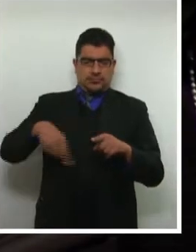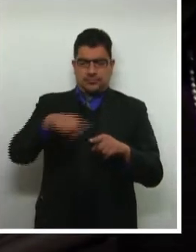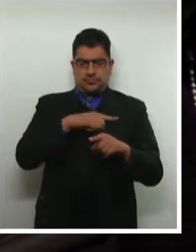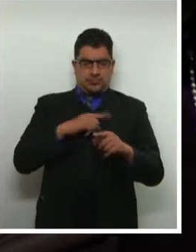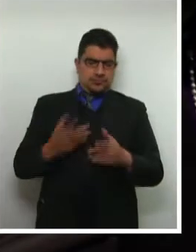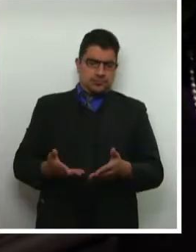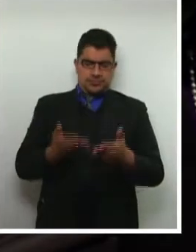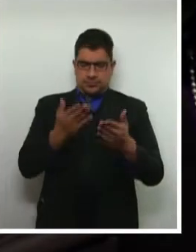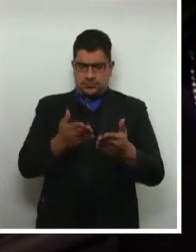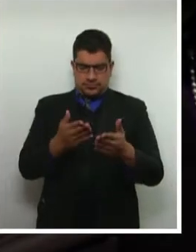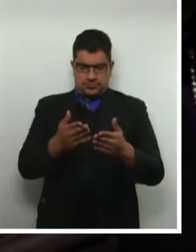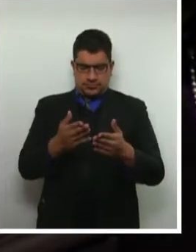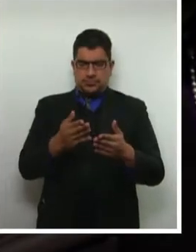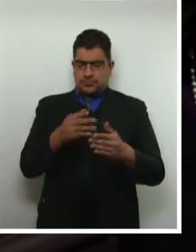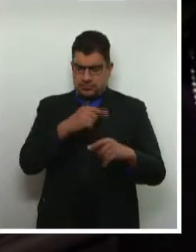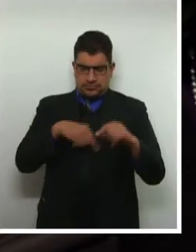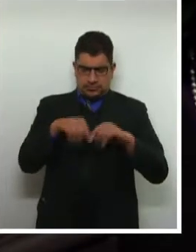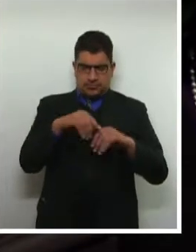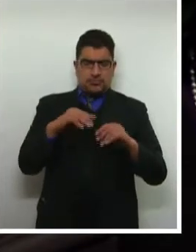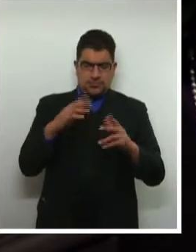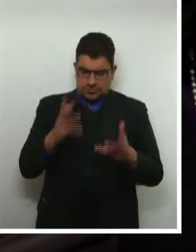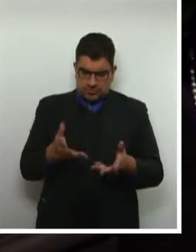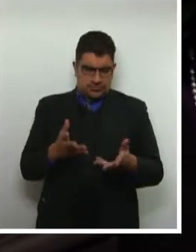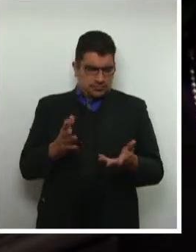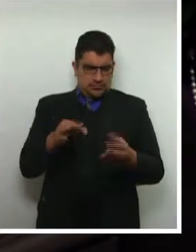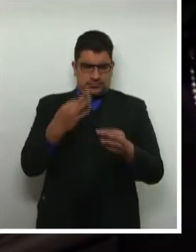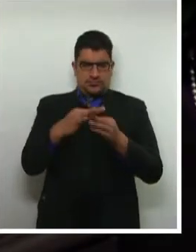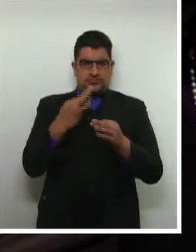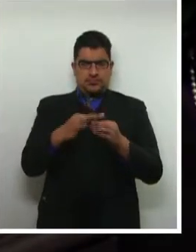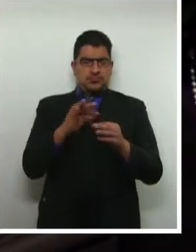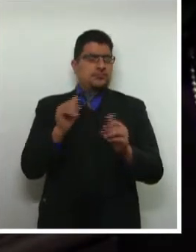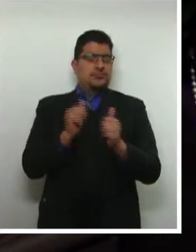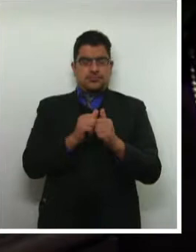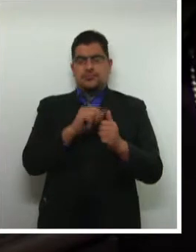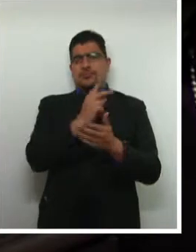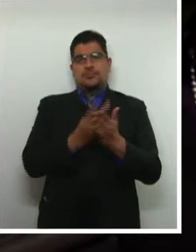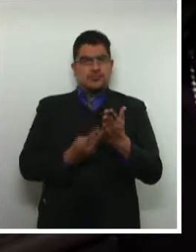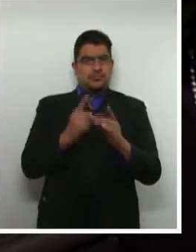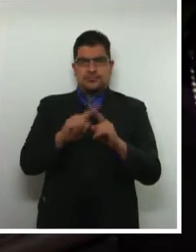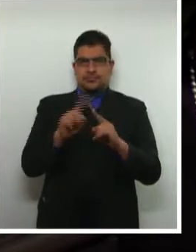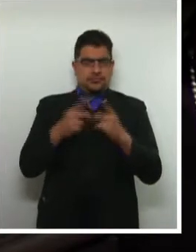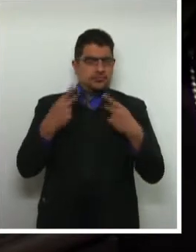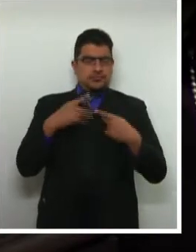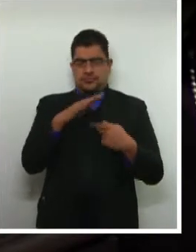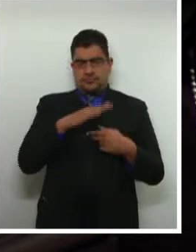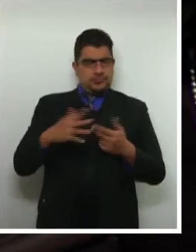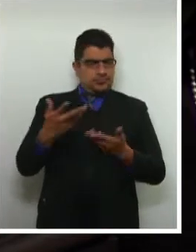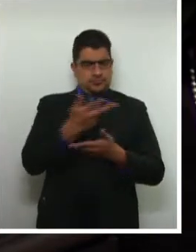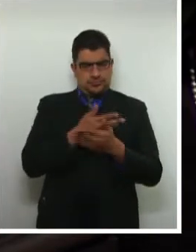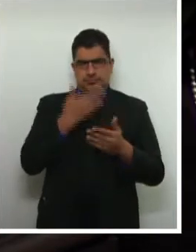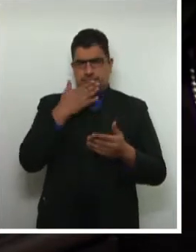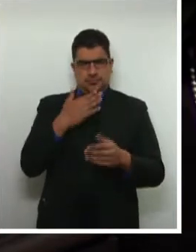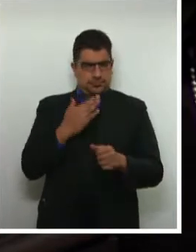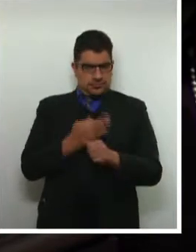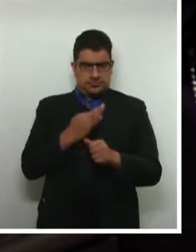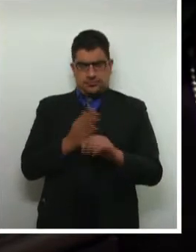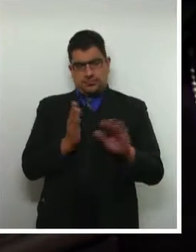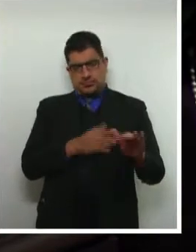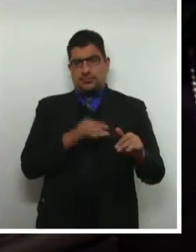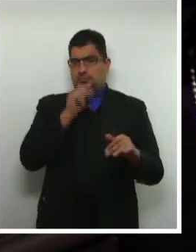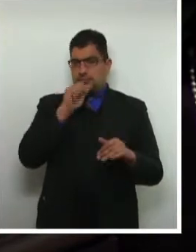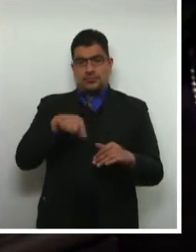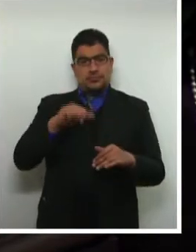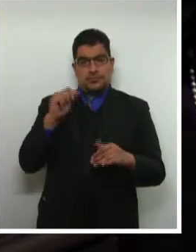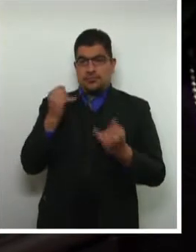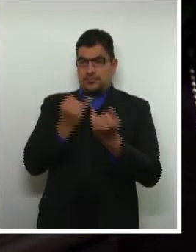cual ha sido creado este consejo ya se cumple con el sistema de planeación democrática, y por el otro lado, siendo parte de las